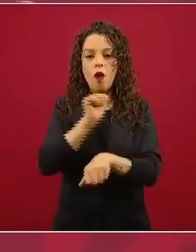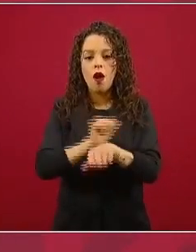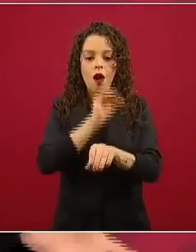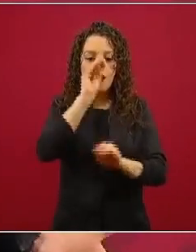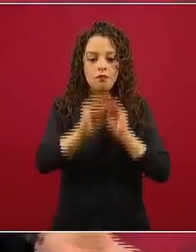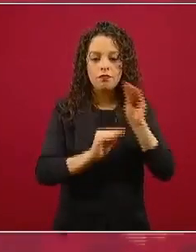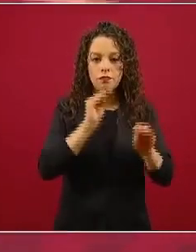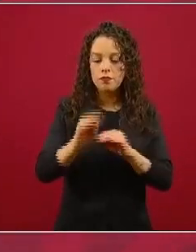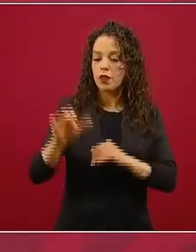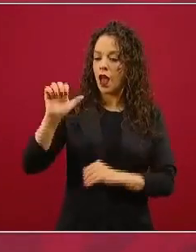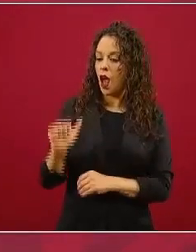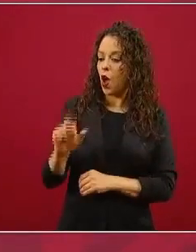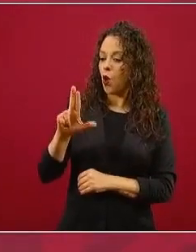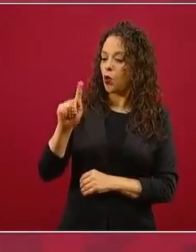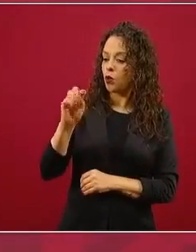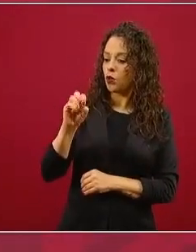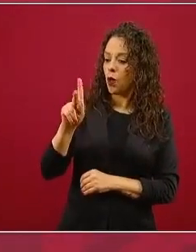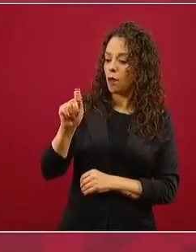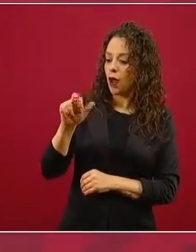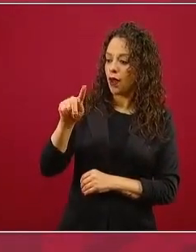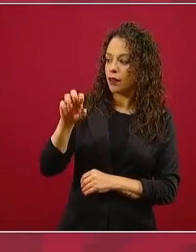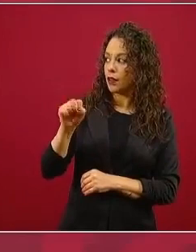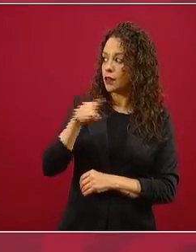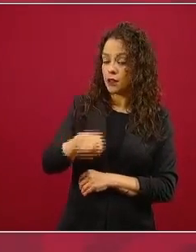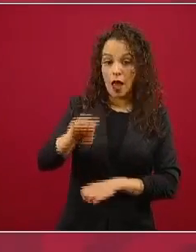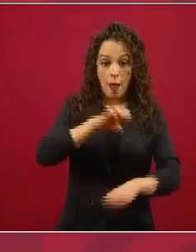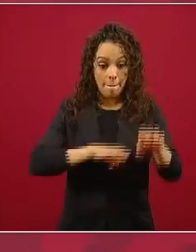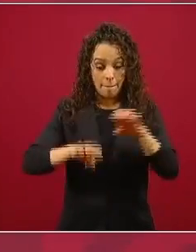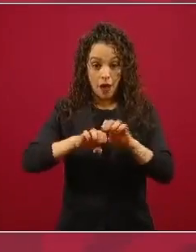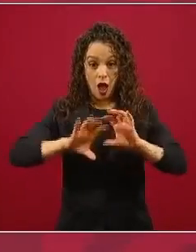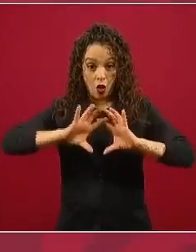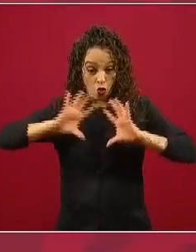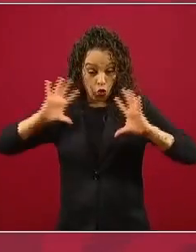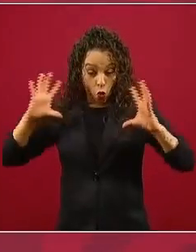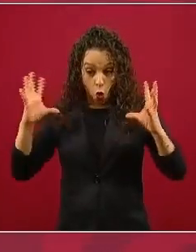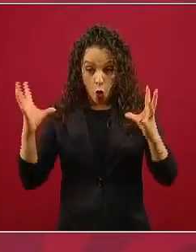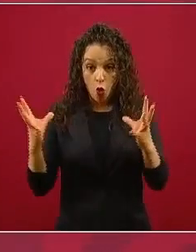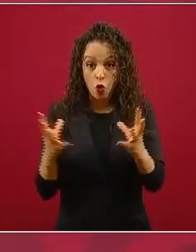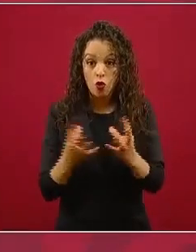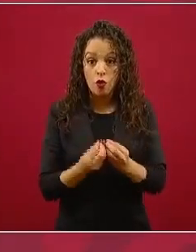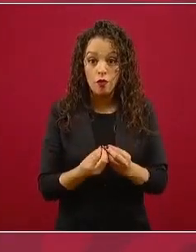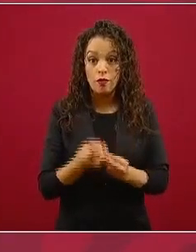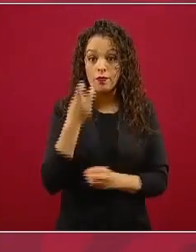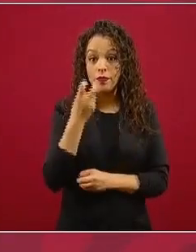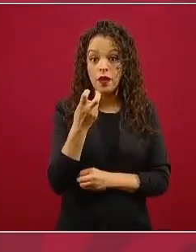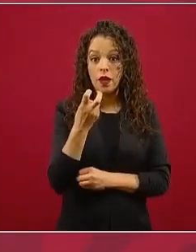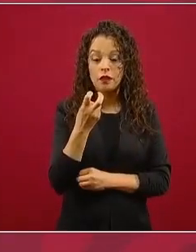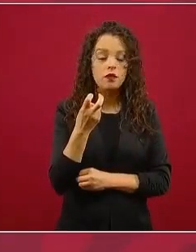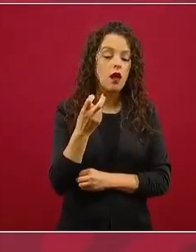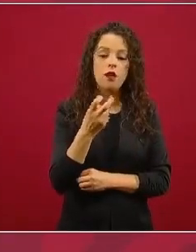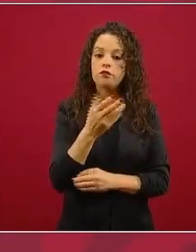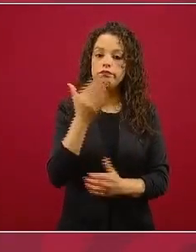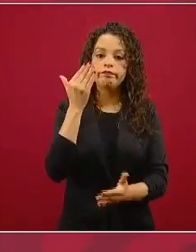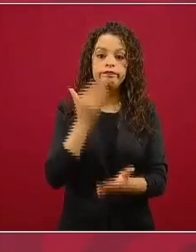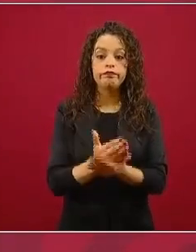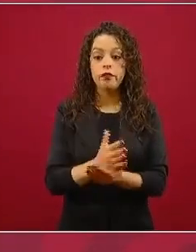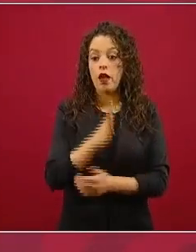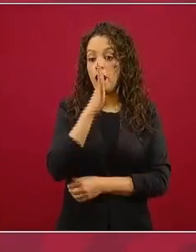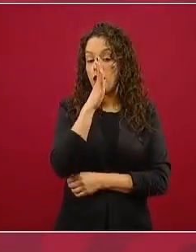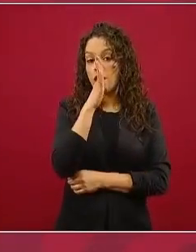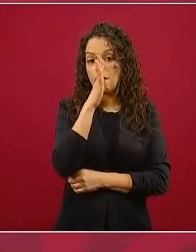empresa de autopartes, toda la industria de autopartes se le impide